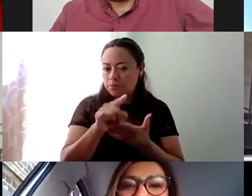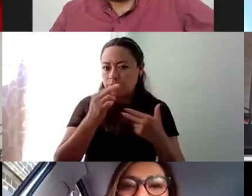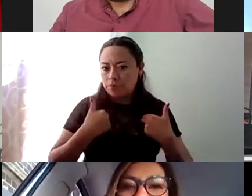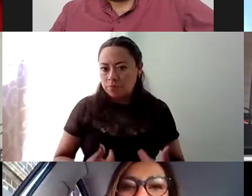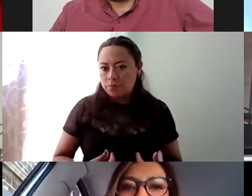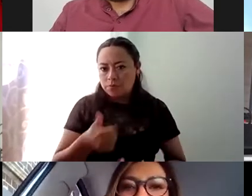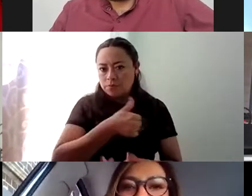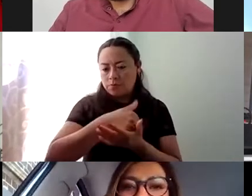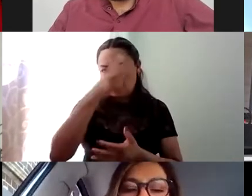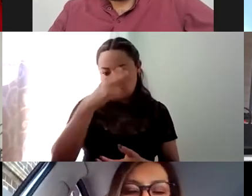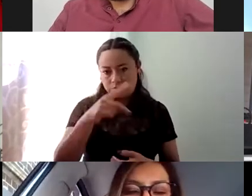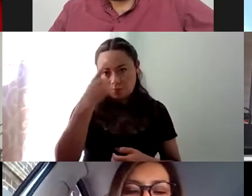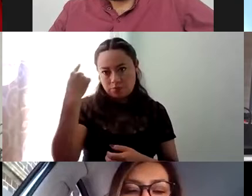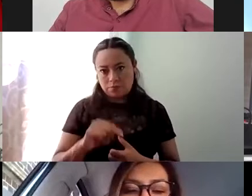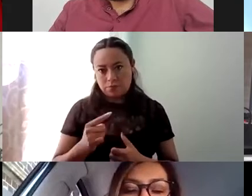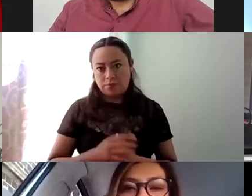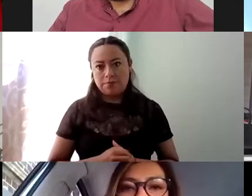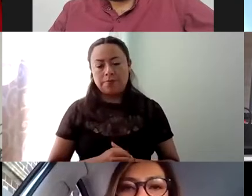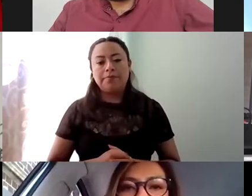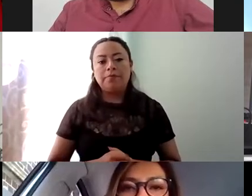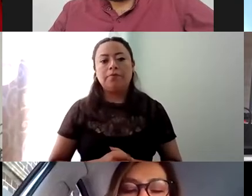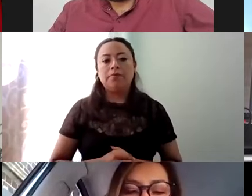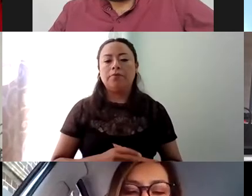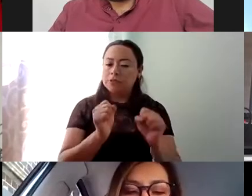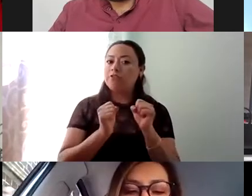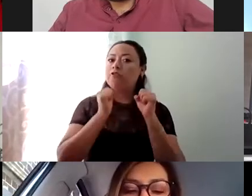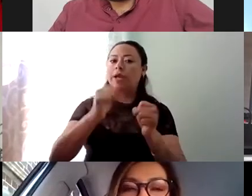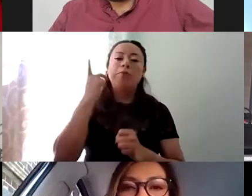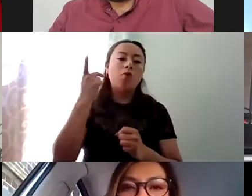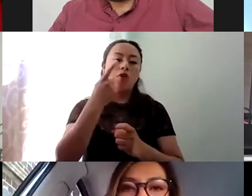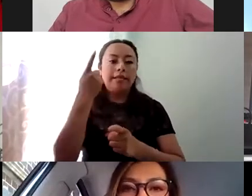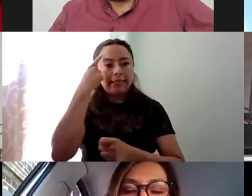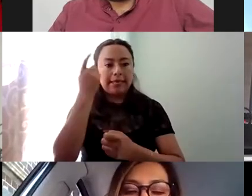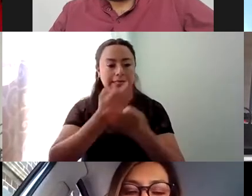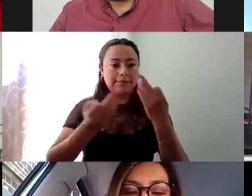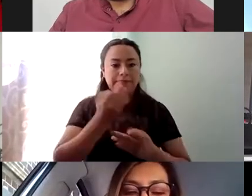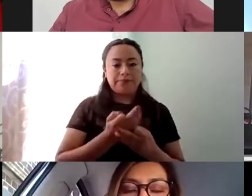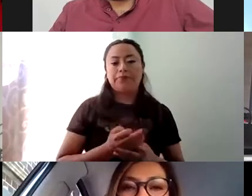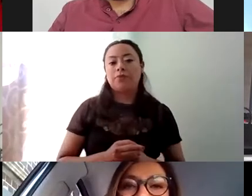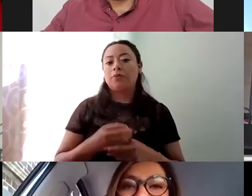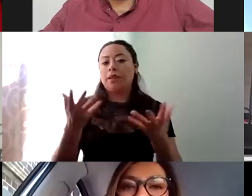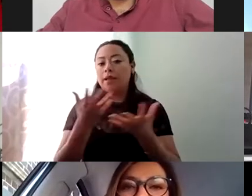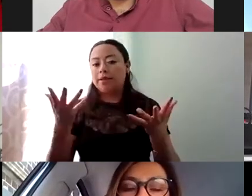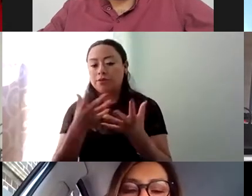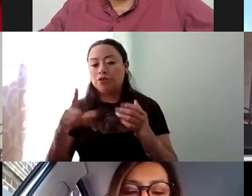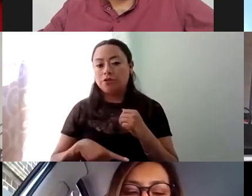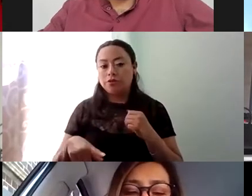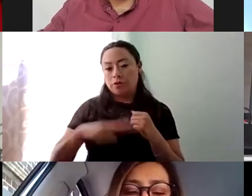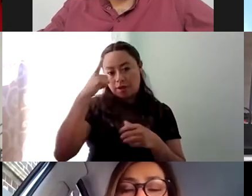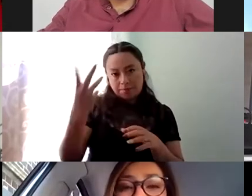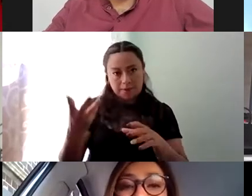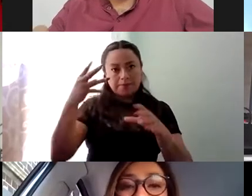México a fin de fortalecer las políticas públicas y acciones gubernamentales para favorecer y garantizar la inclusión